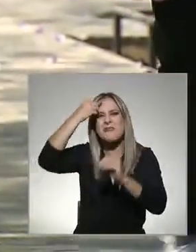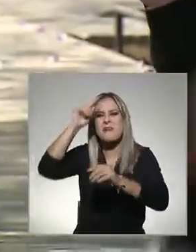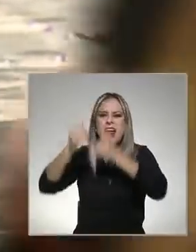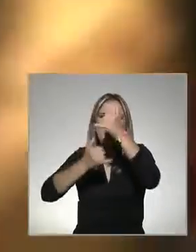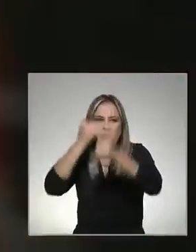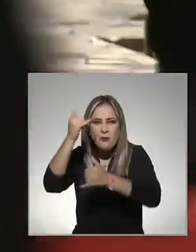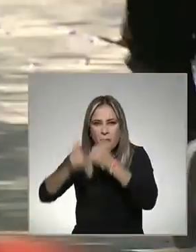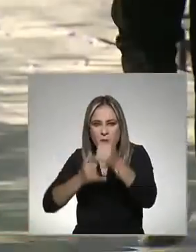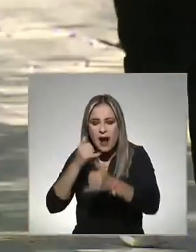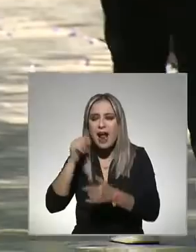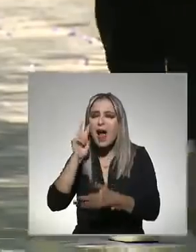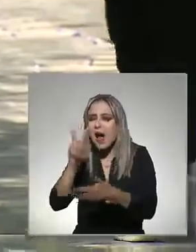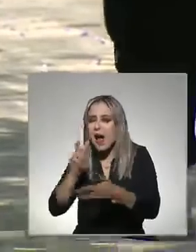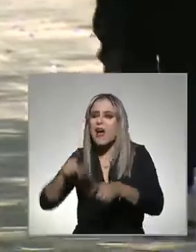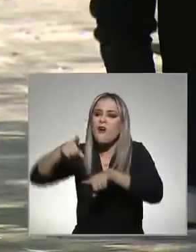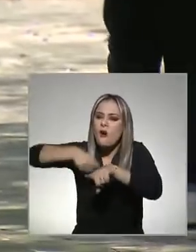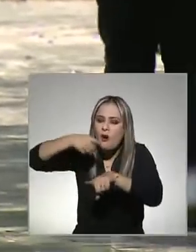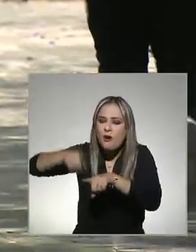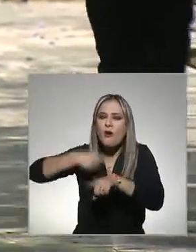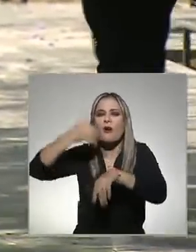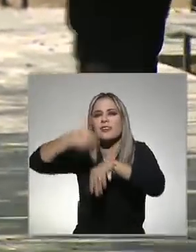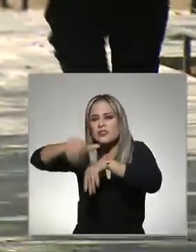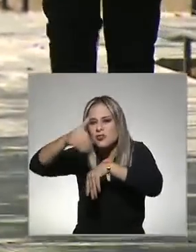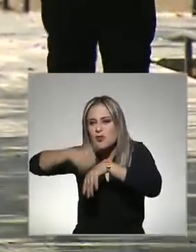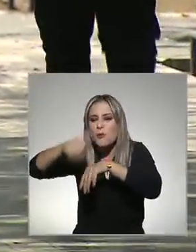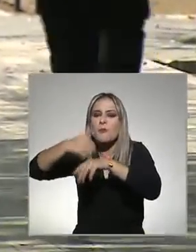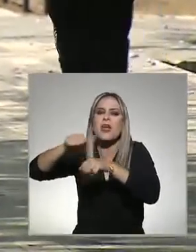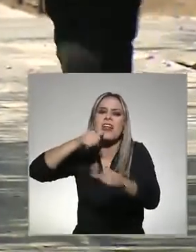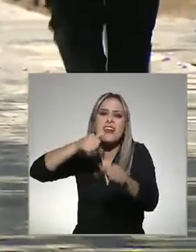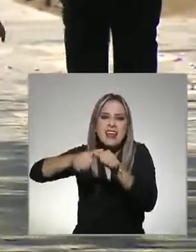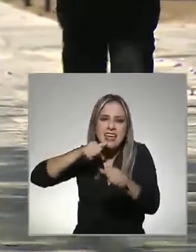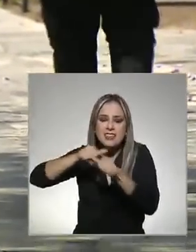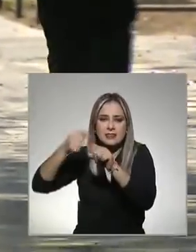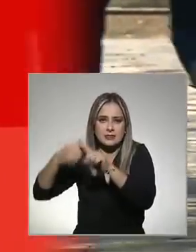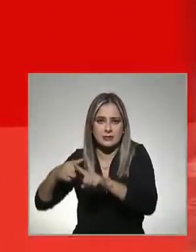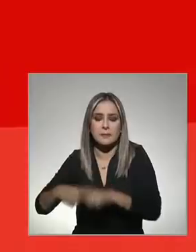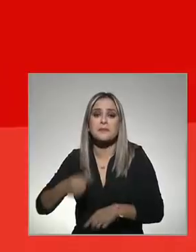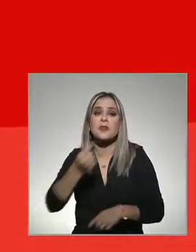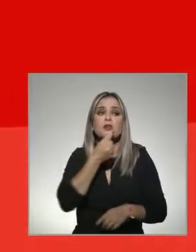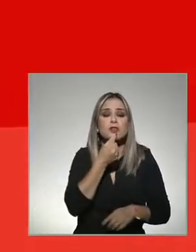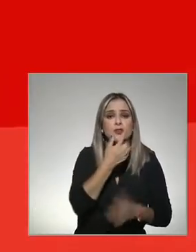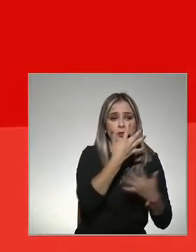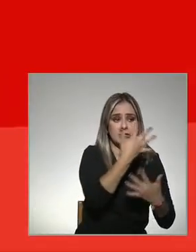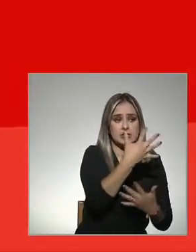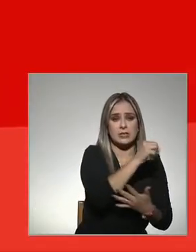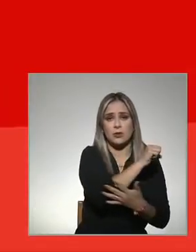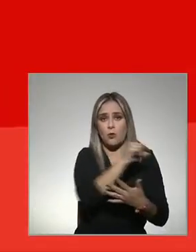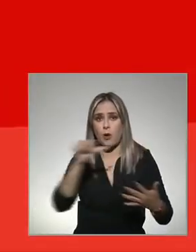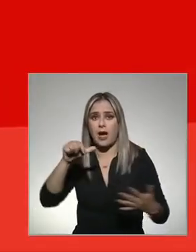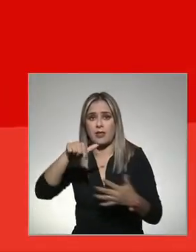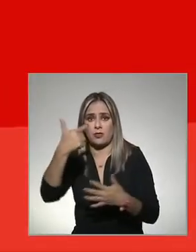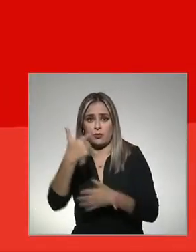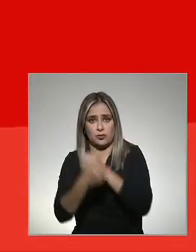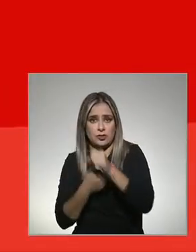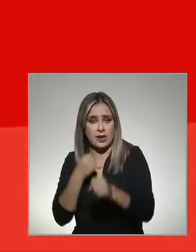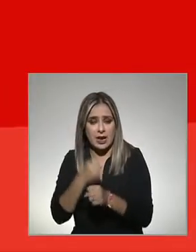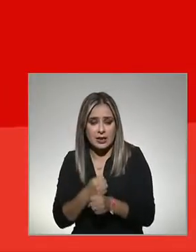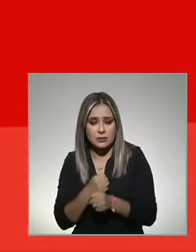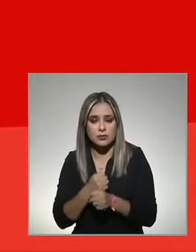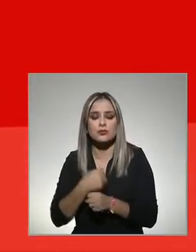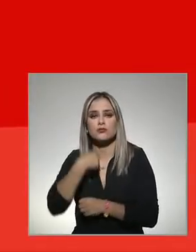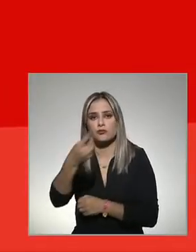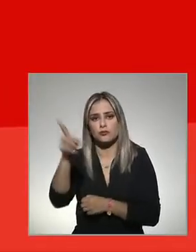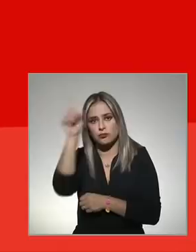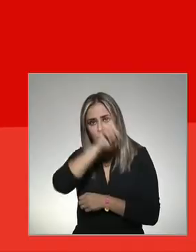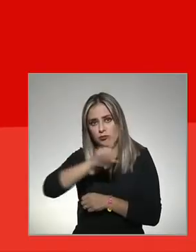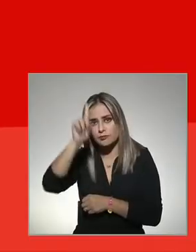se familiaricen con colores, letras, números. Los niños de 5 a 12 años, es recomendable